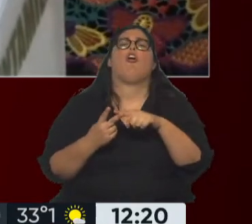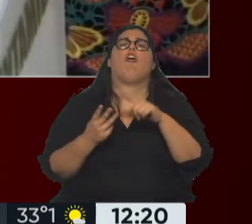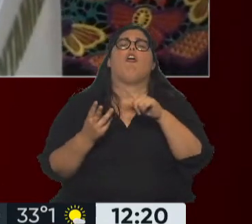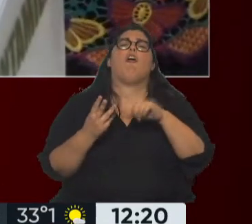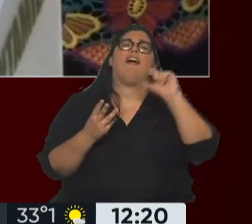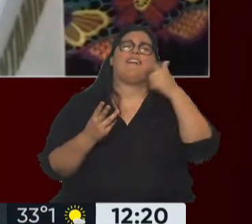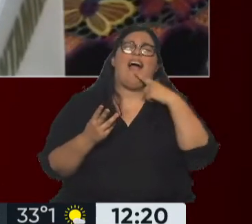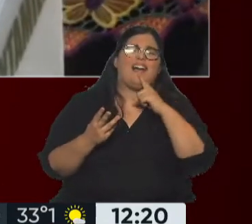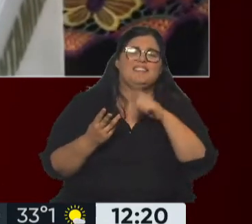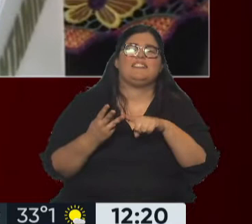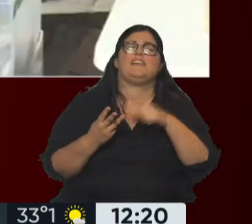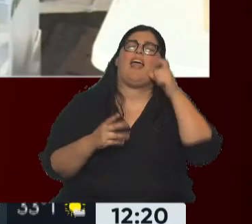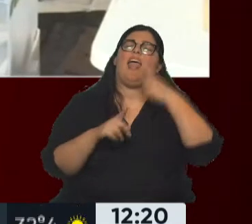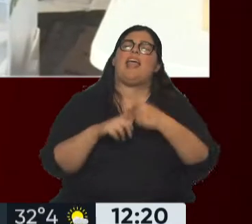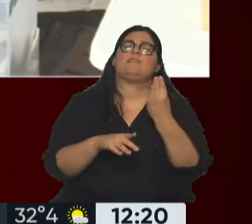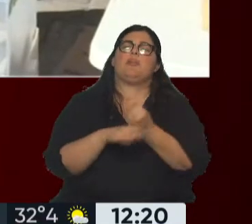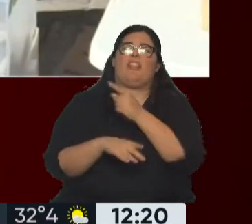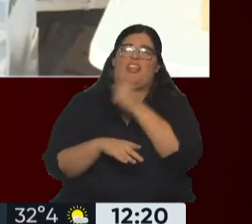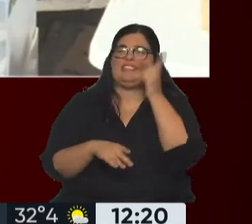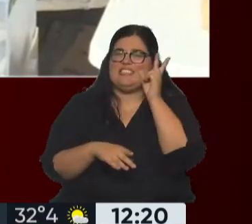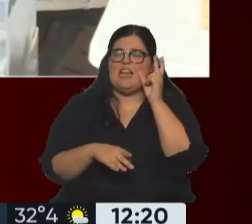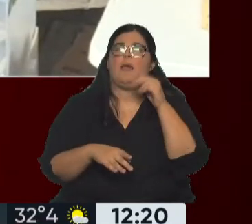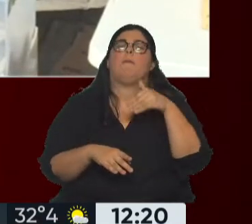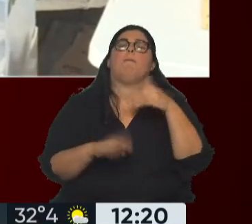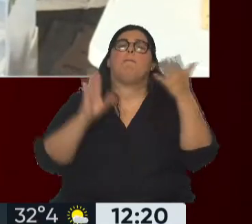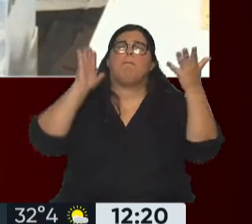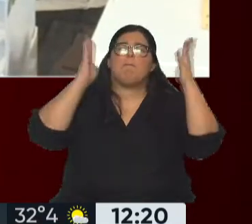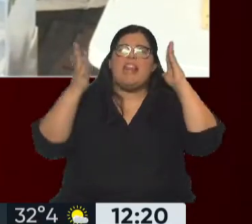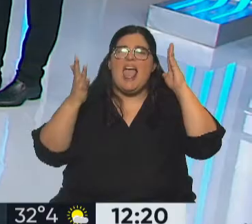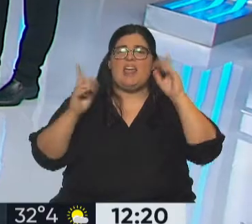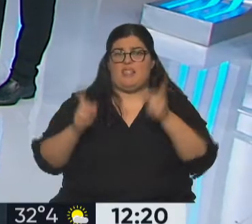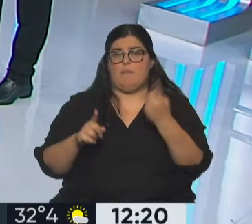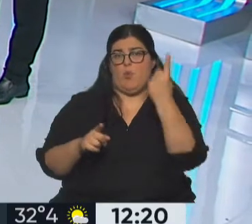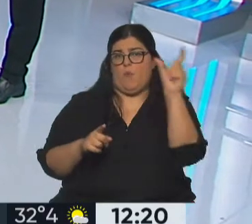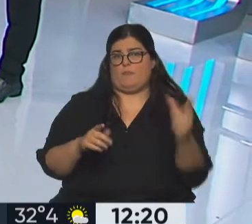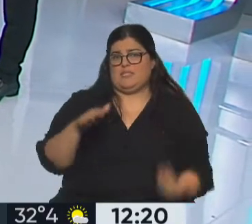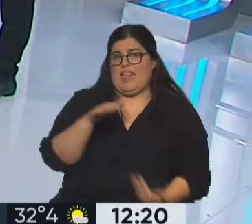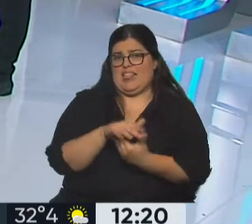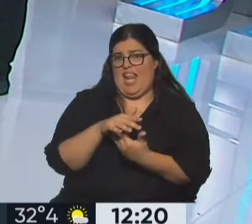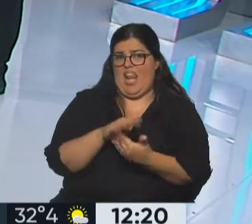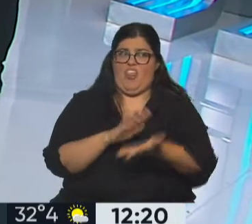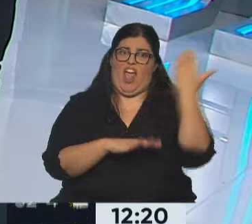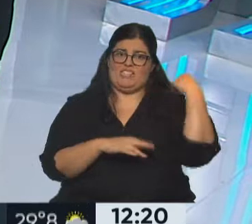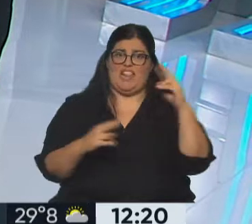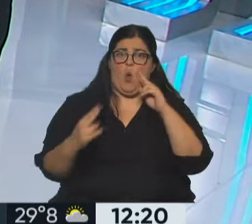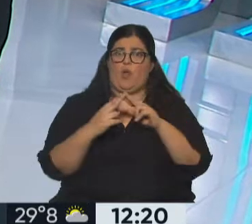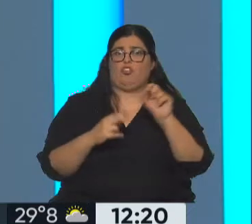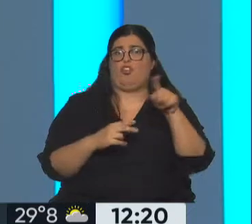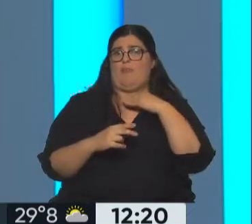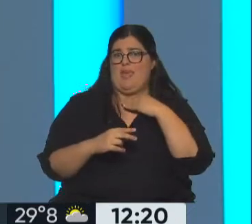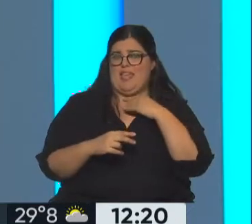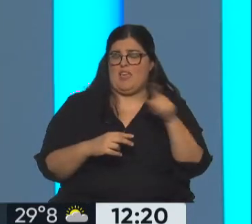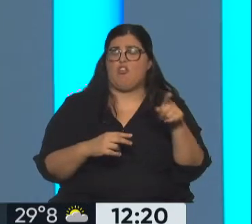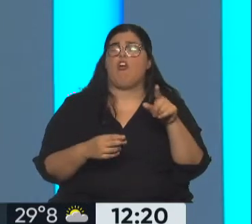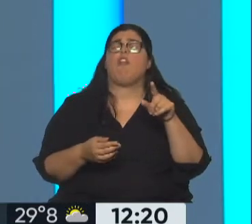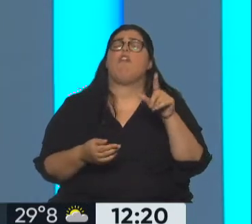ex candidato a presidente en Chile, como el propio Javier Milei, que es una de las figuras centrales de este encuentro de ayer y hoy en México. Un país,